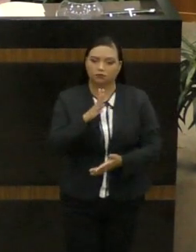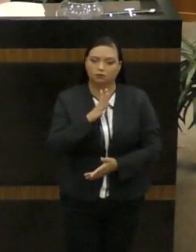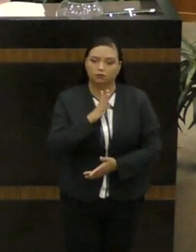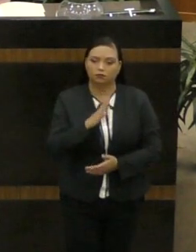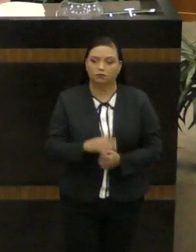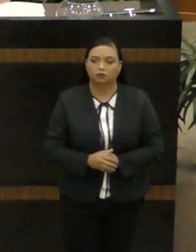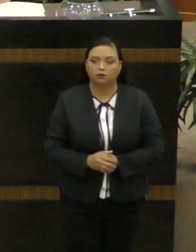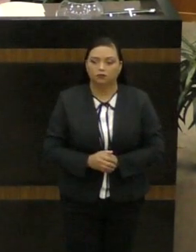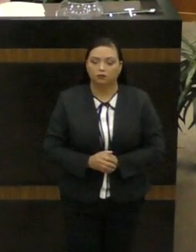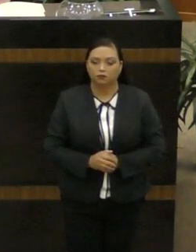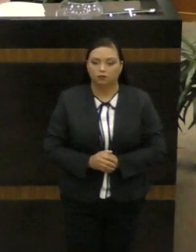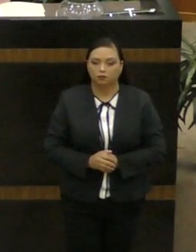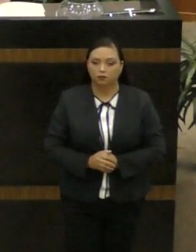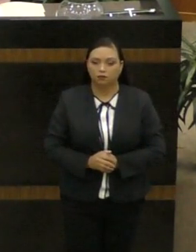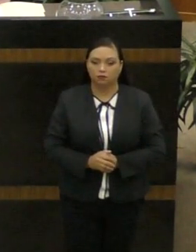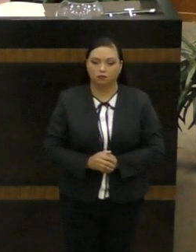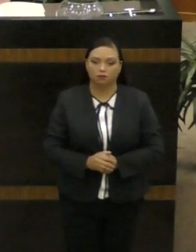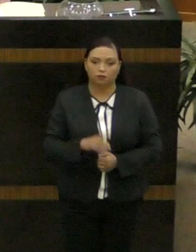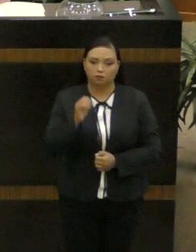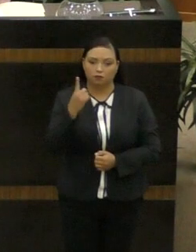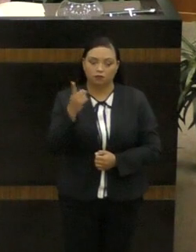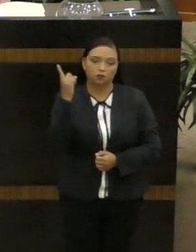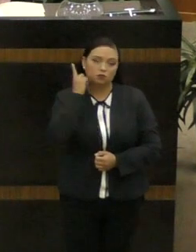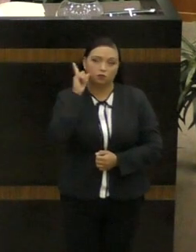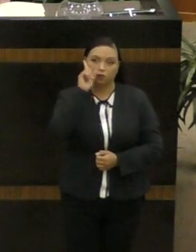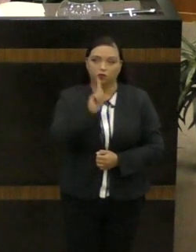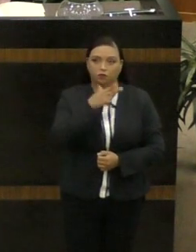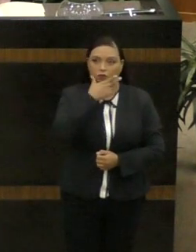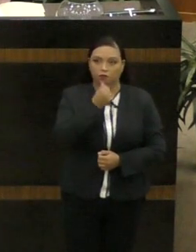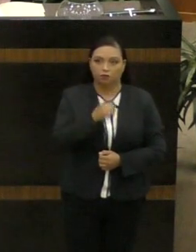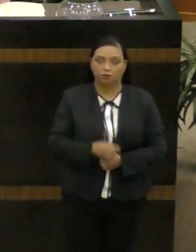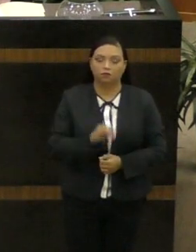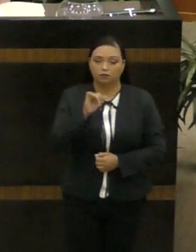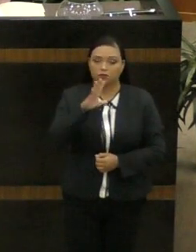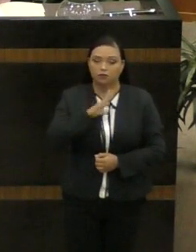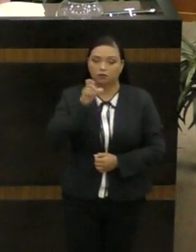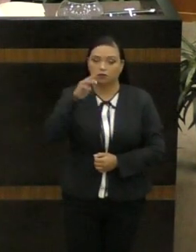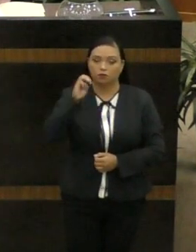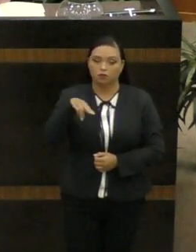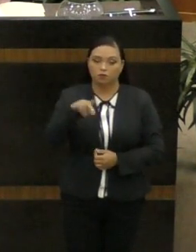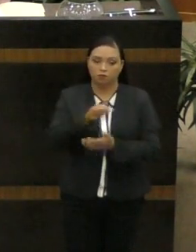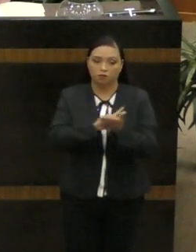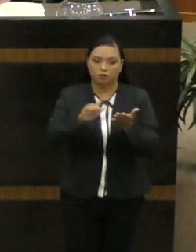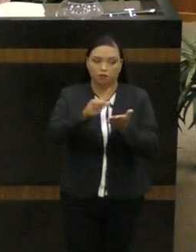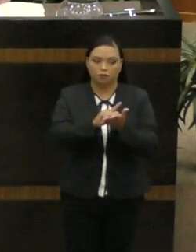hay un total de 21 diputados y 10 diputados. Por lo tanto, existe el foro legal.